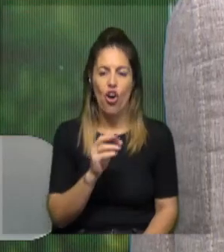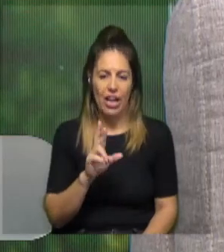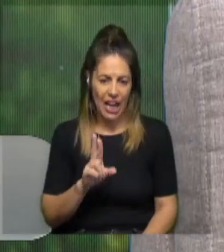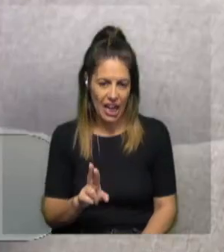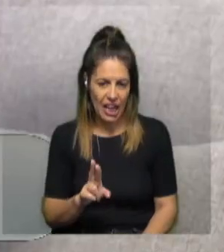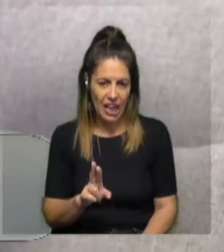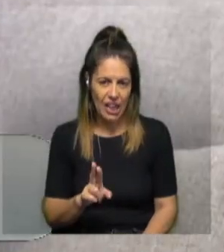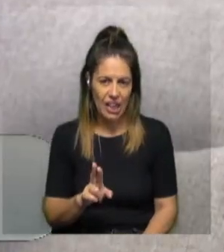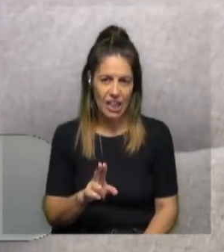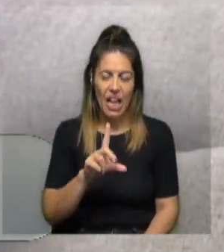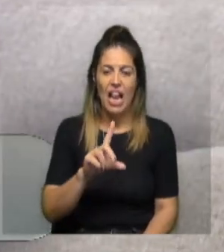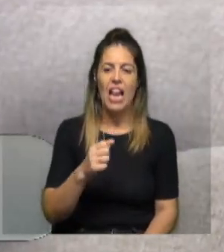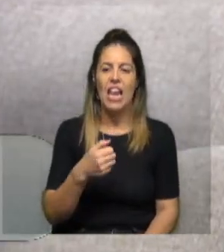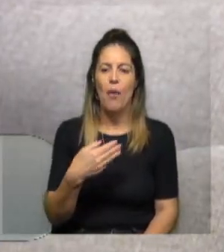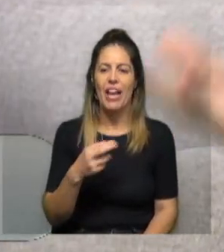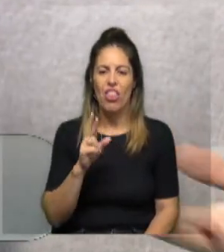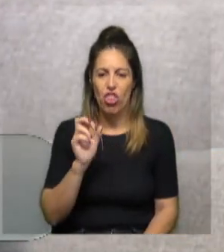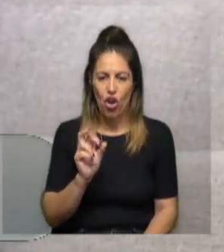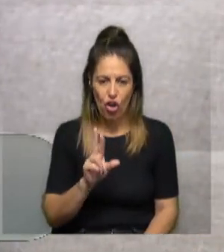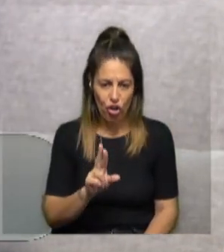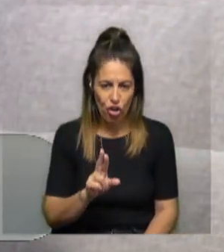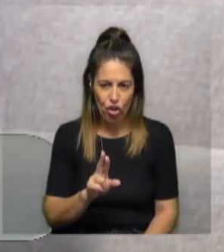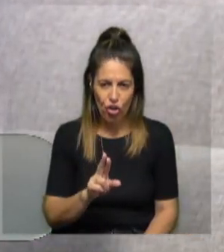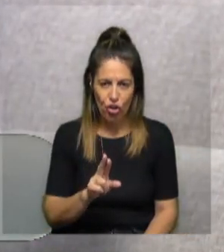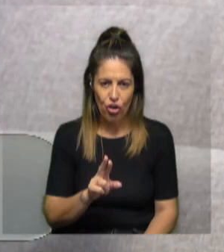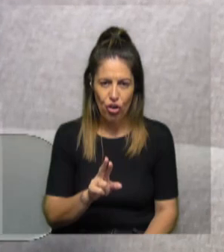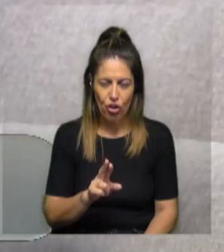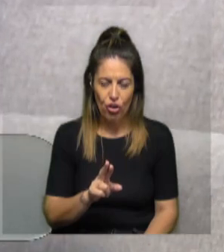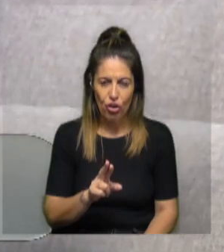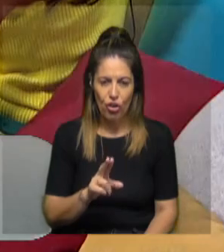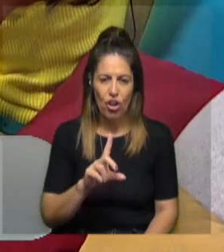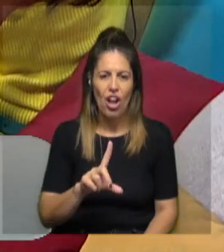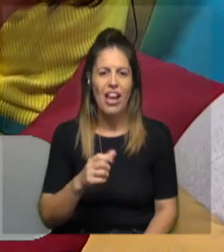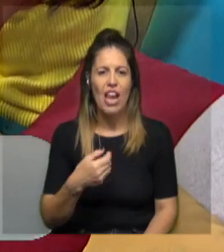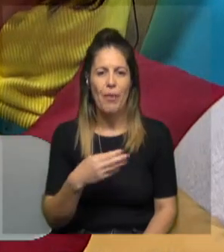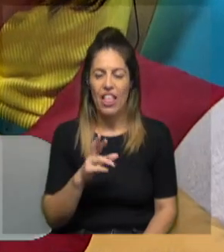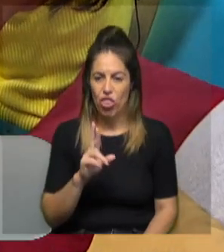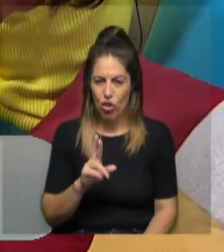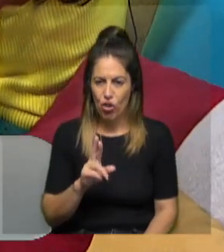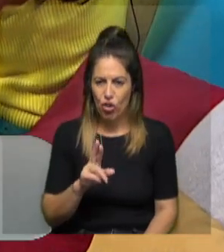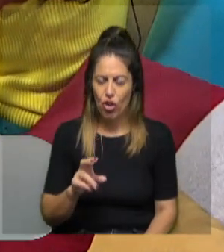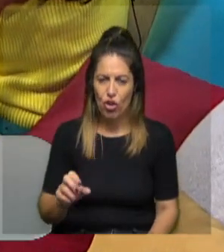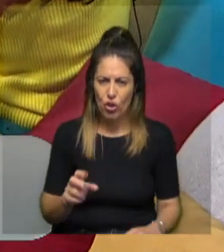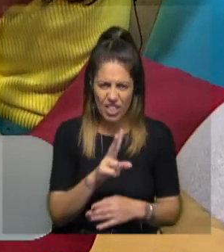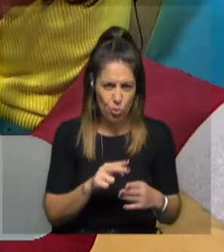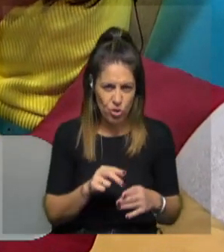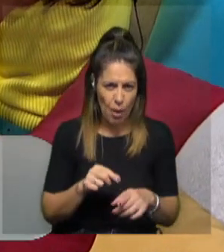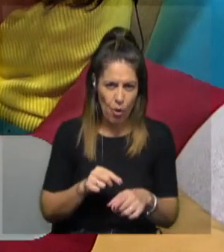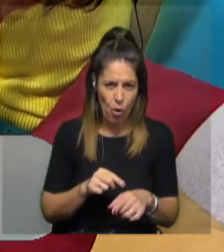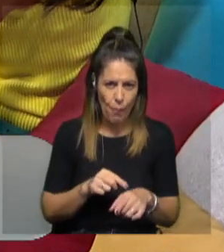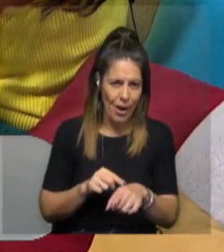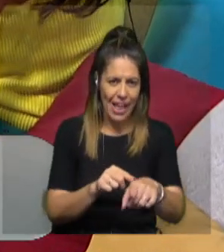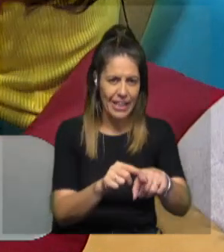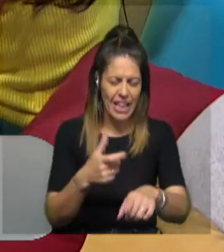buenísimo. Labrador, y vos decís, hay un nene con un labrador. El labrador no es el que usamos para los guías de ciego. Claro, pero en